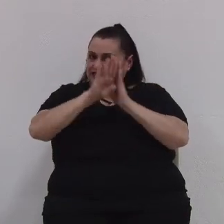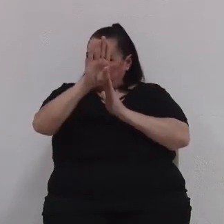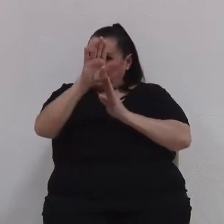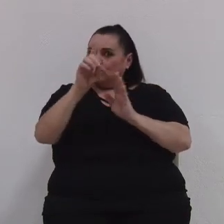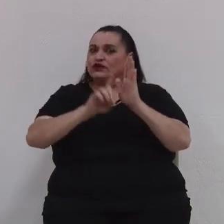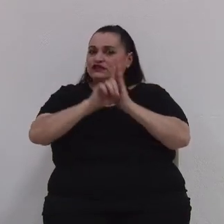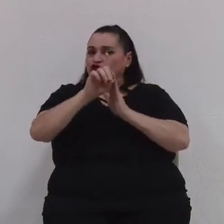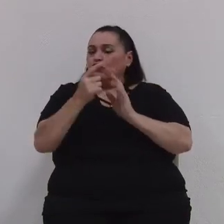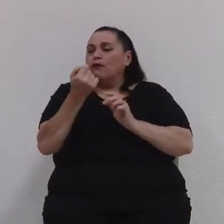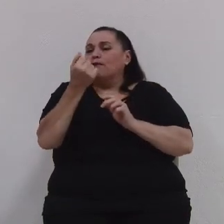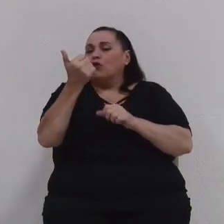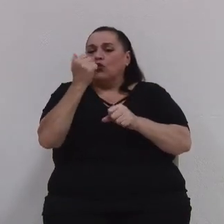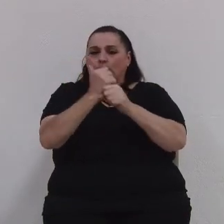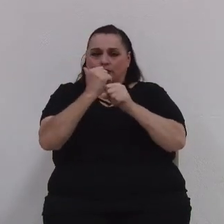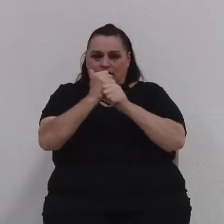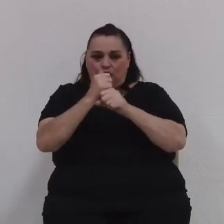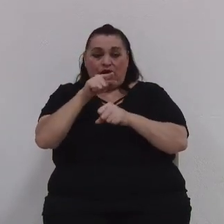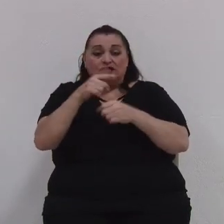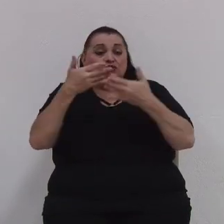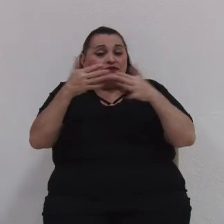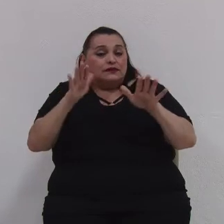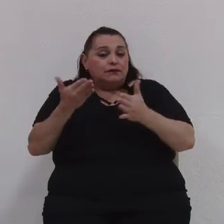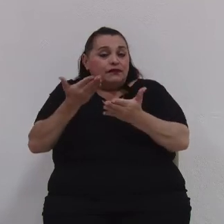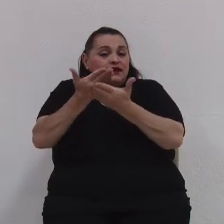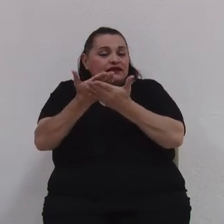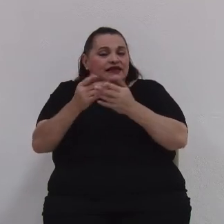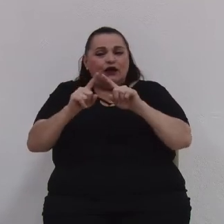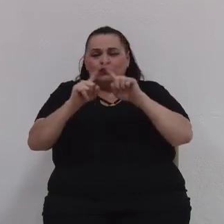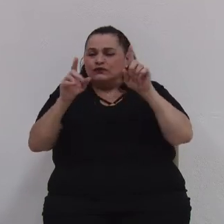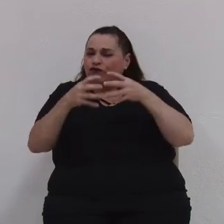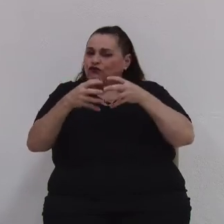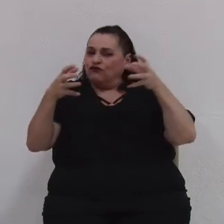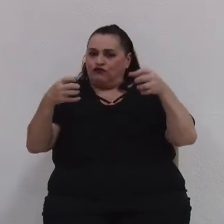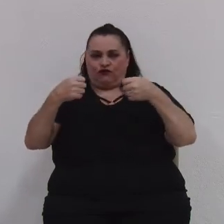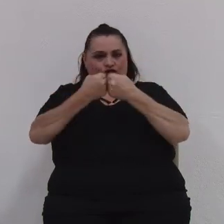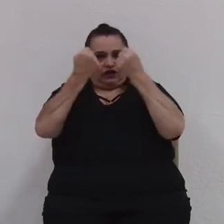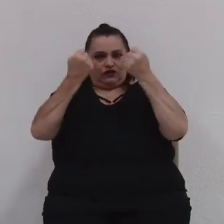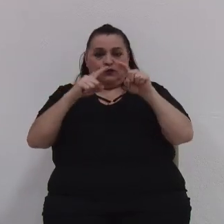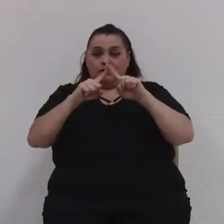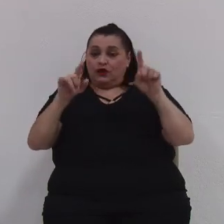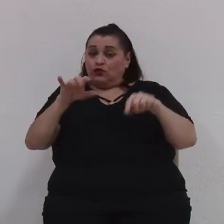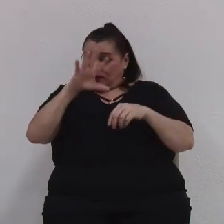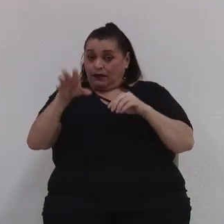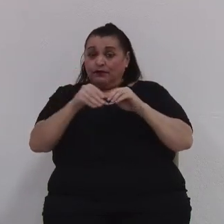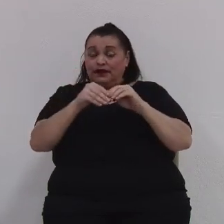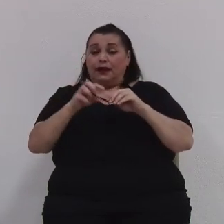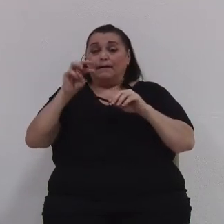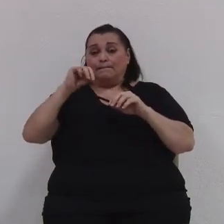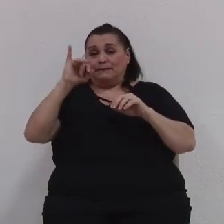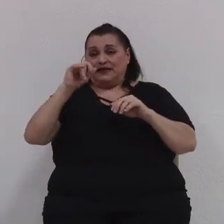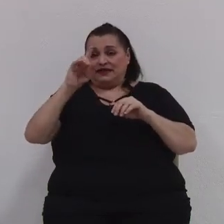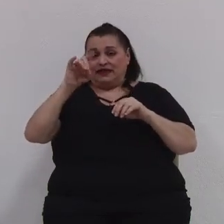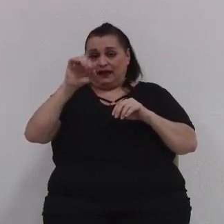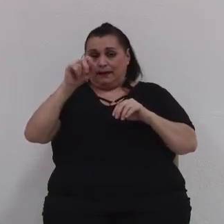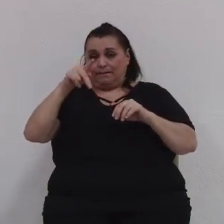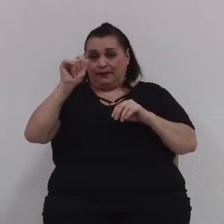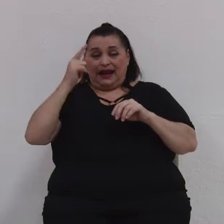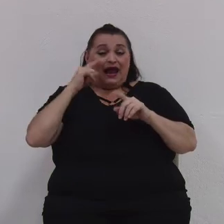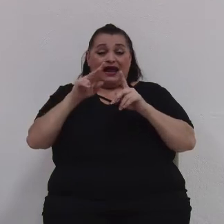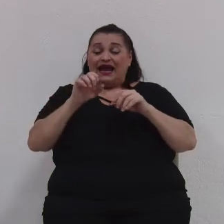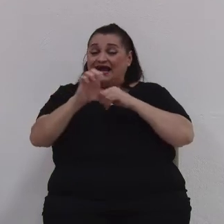empleo. Ya eso nos plantea un enorme desafío. Pero además tenemos lo que Mideplan y el Estado de la